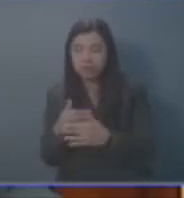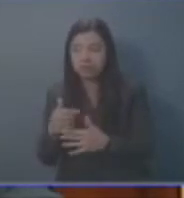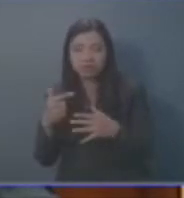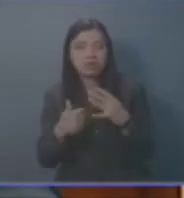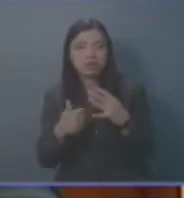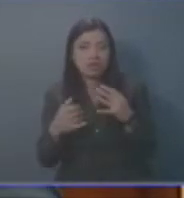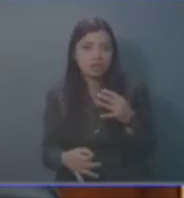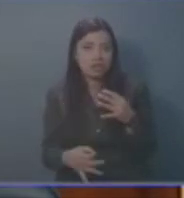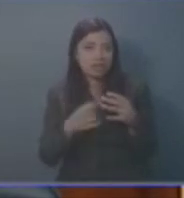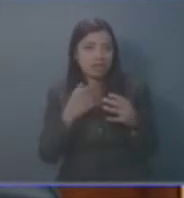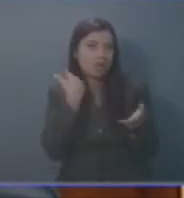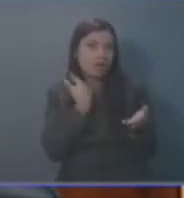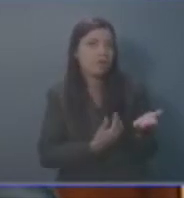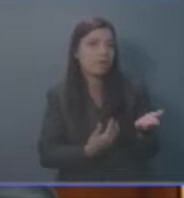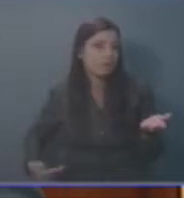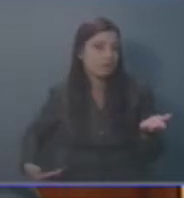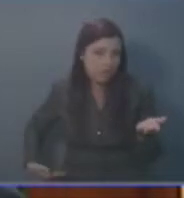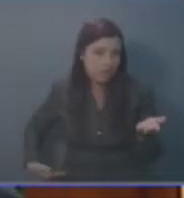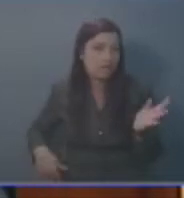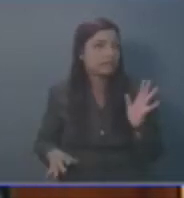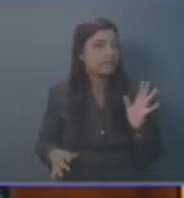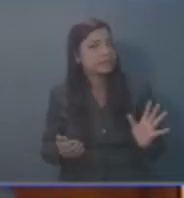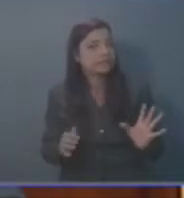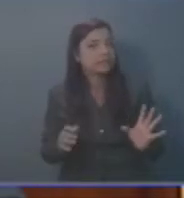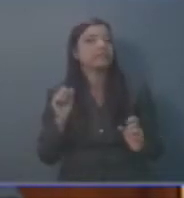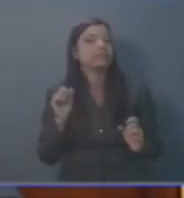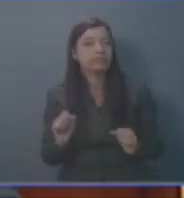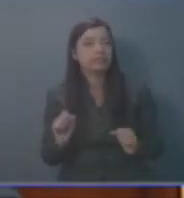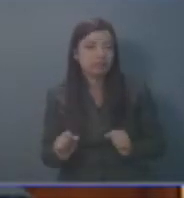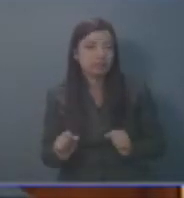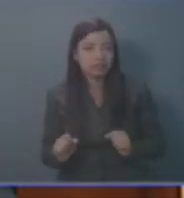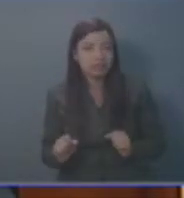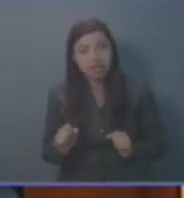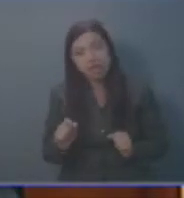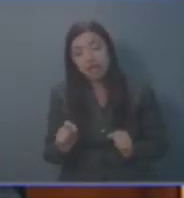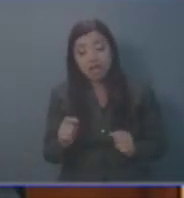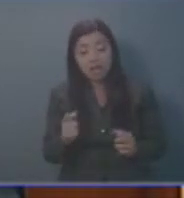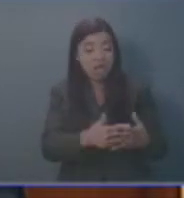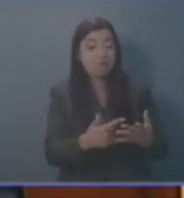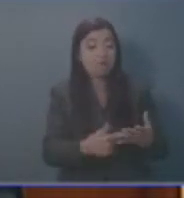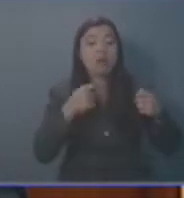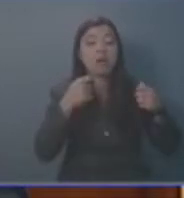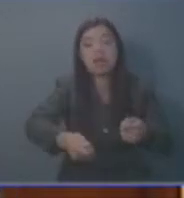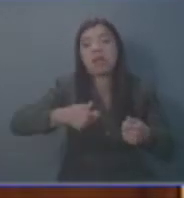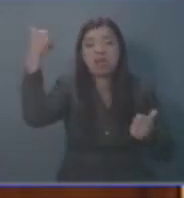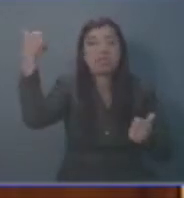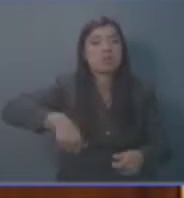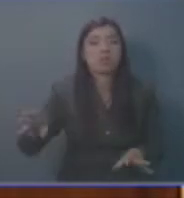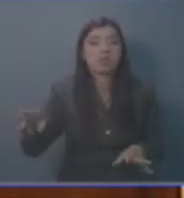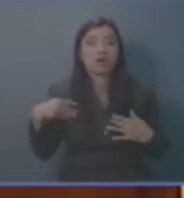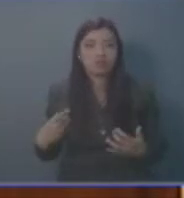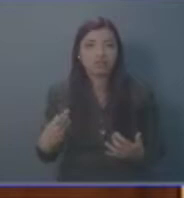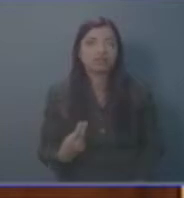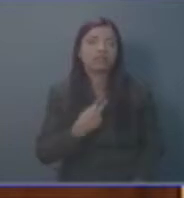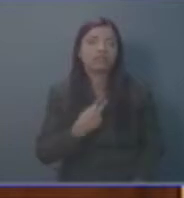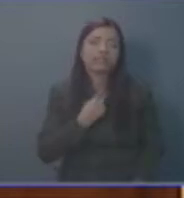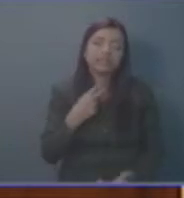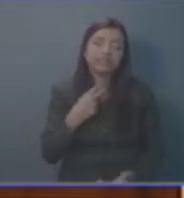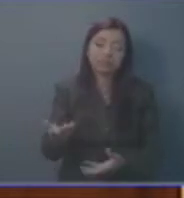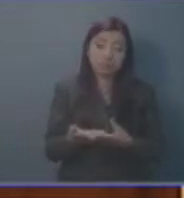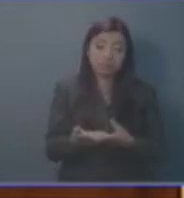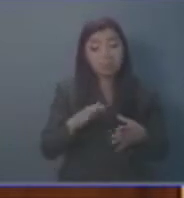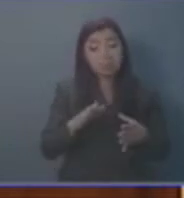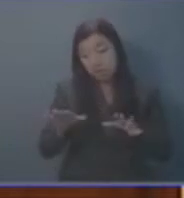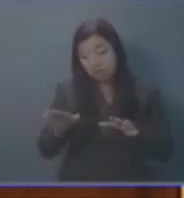ley el presidente de la República pudiera observar o vetar este decreto y mandarlo de nueva cuenta a este órgano de Estado. Pero gracias a